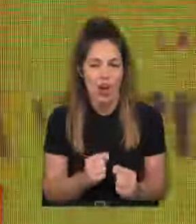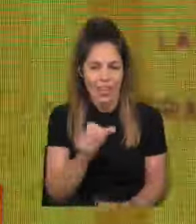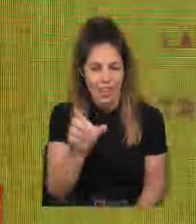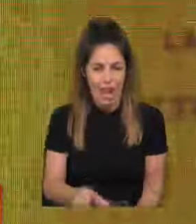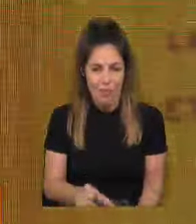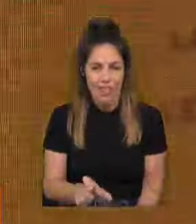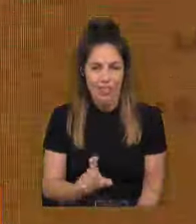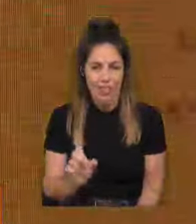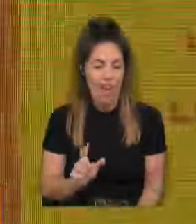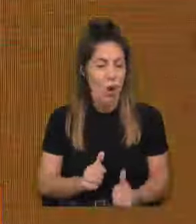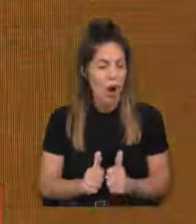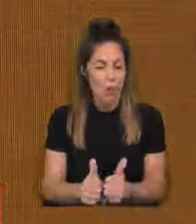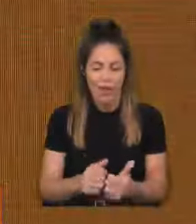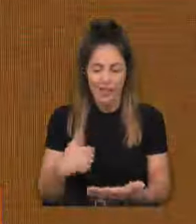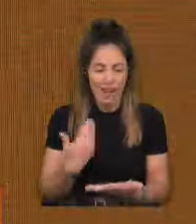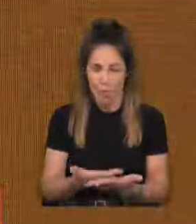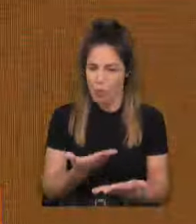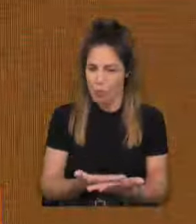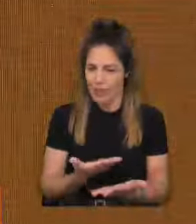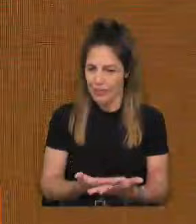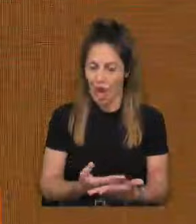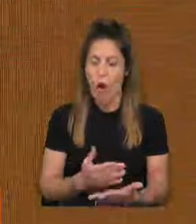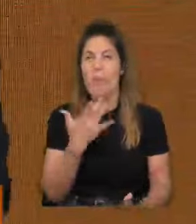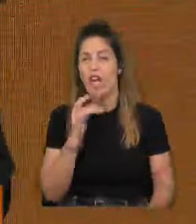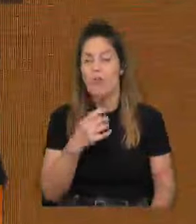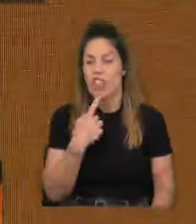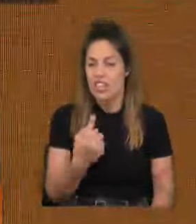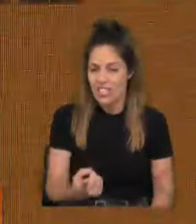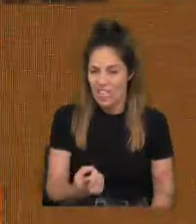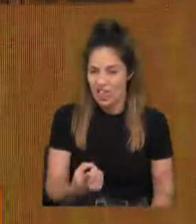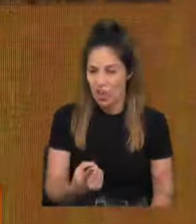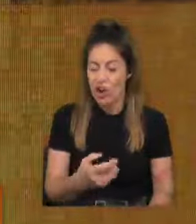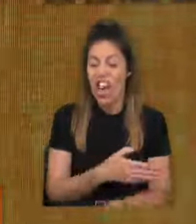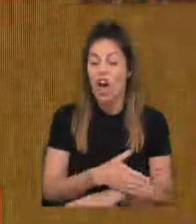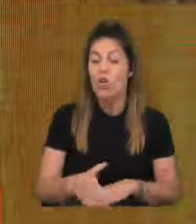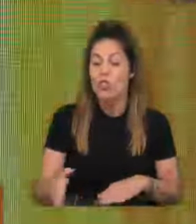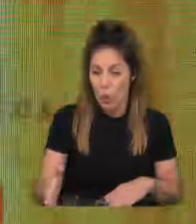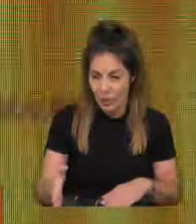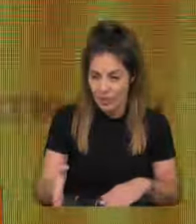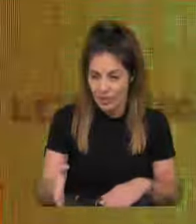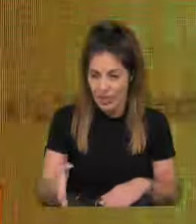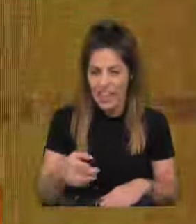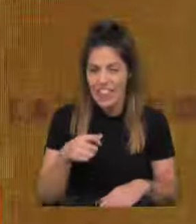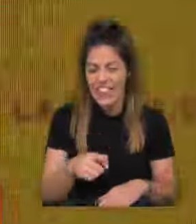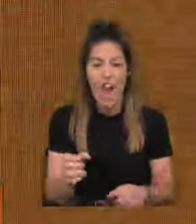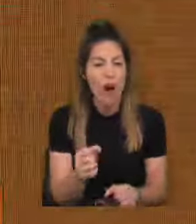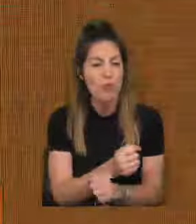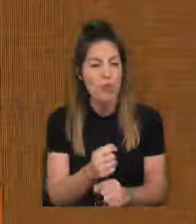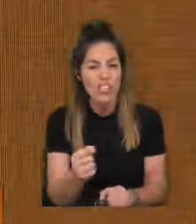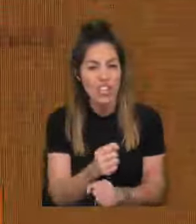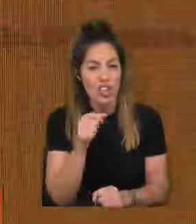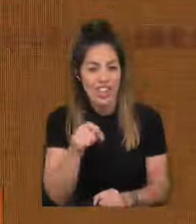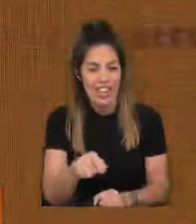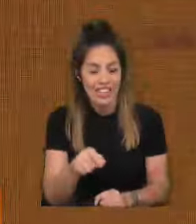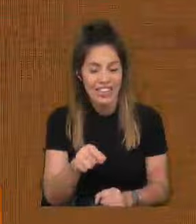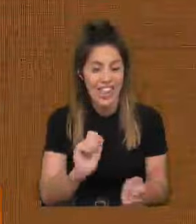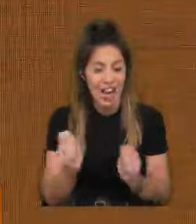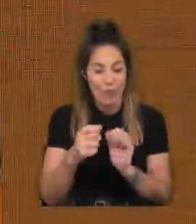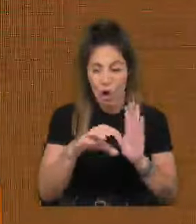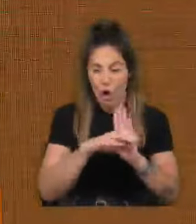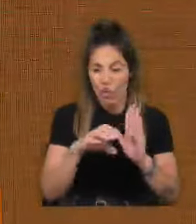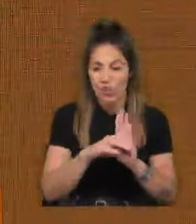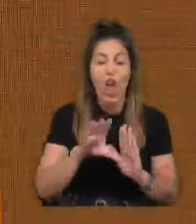de acompañar la propuesta por ejemplo diciendo que la consecuencia de la aprobación de esta enmienda constitucional